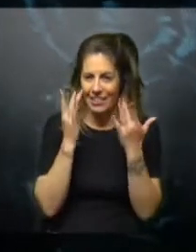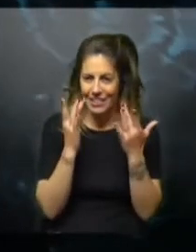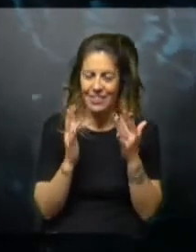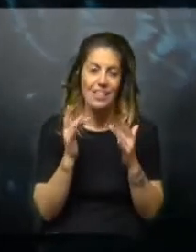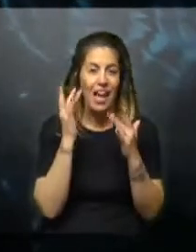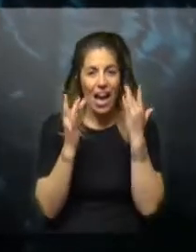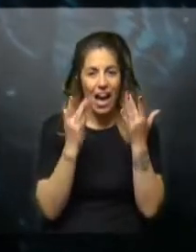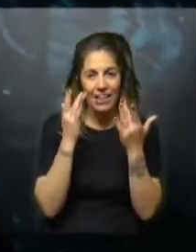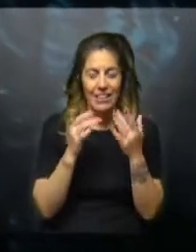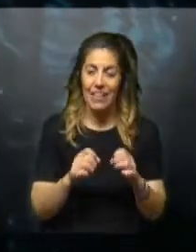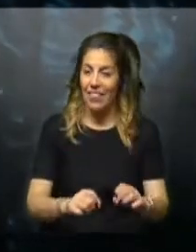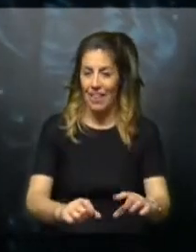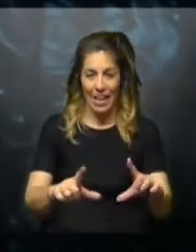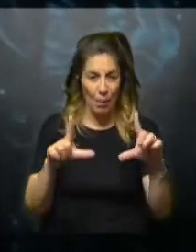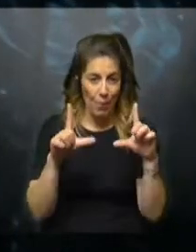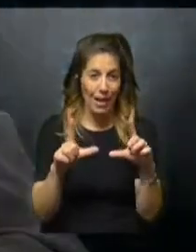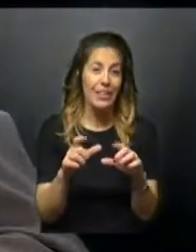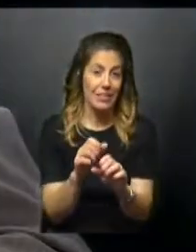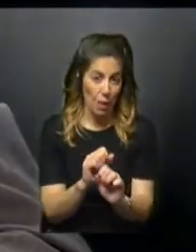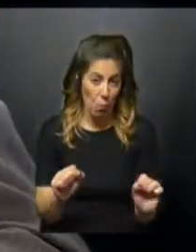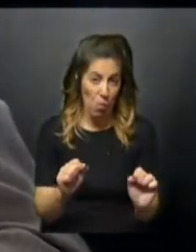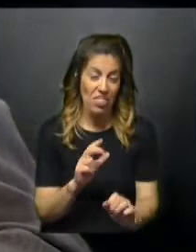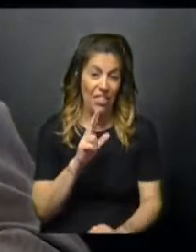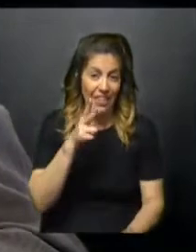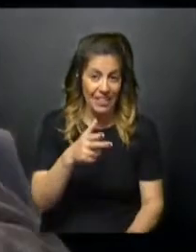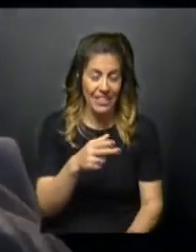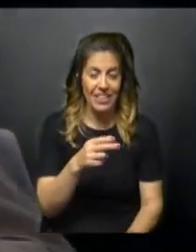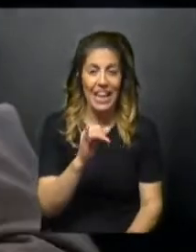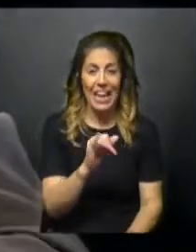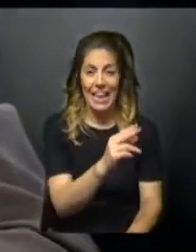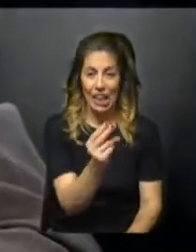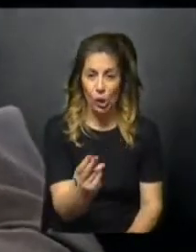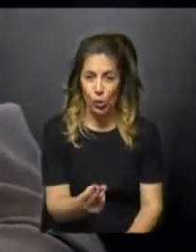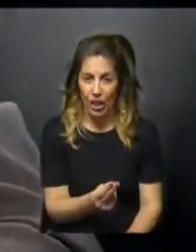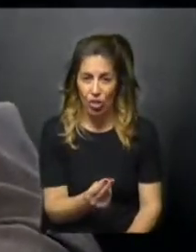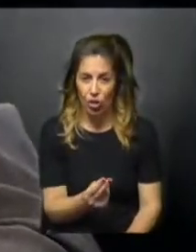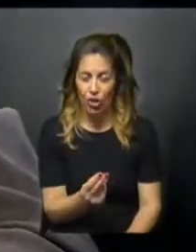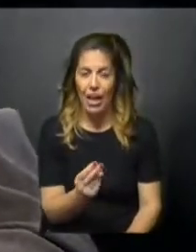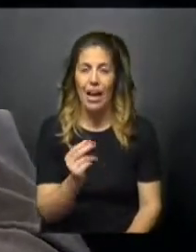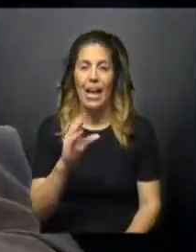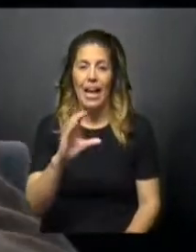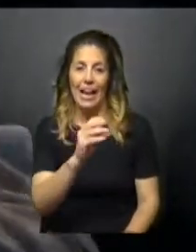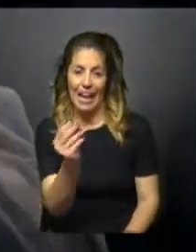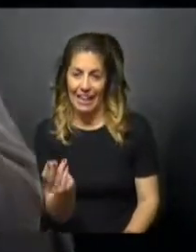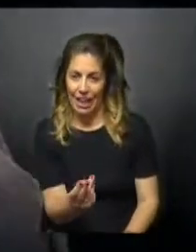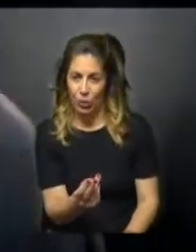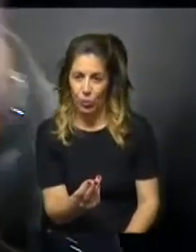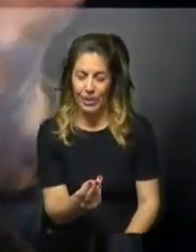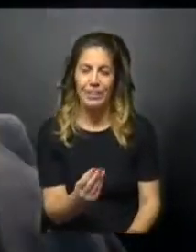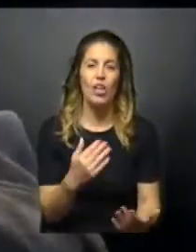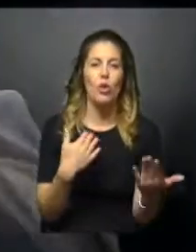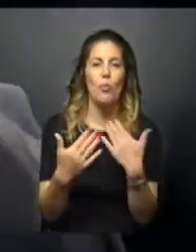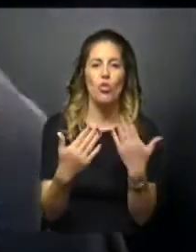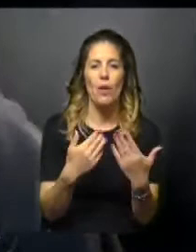de la imagen se puede decir o de ilustradora además caricaturista o sea estuvimos hablando